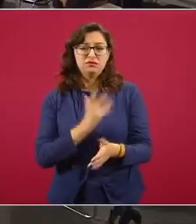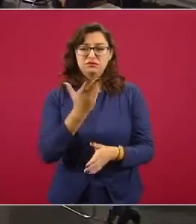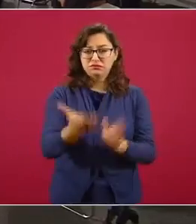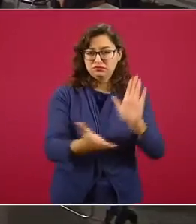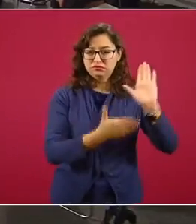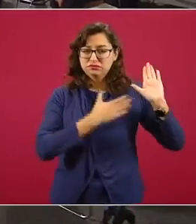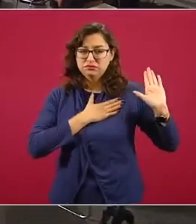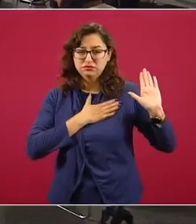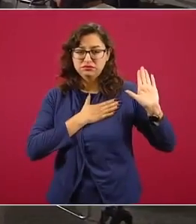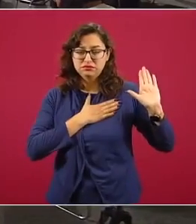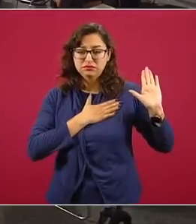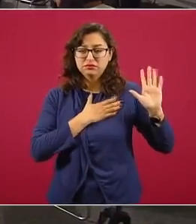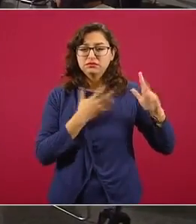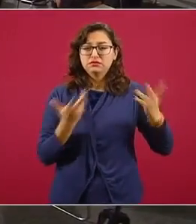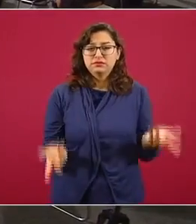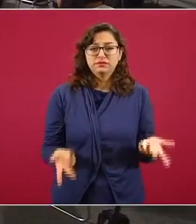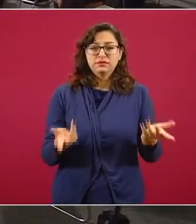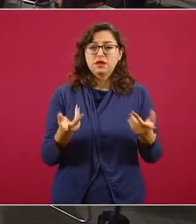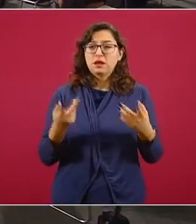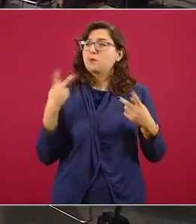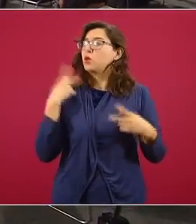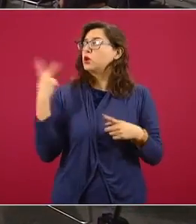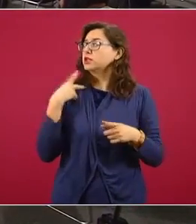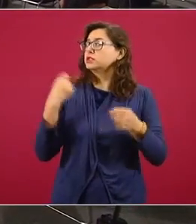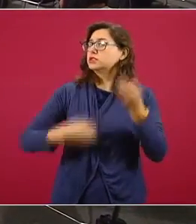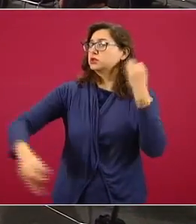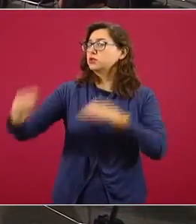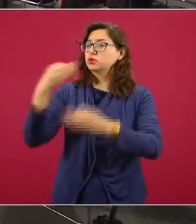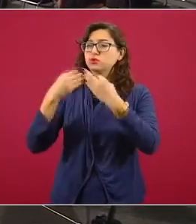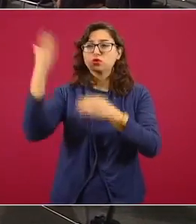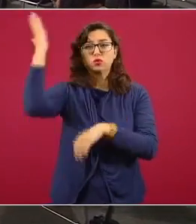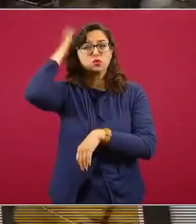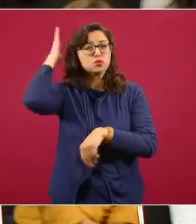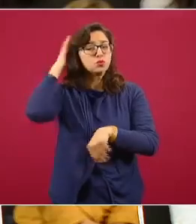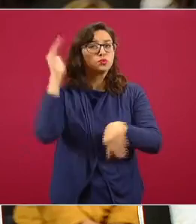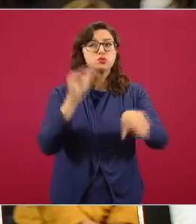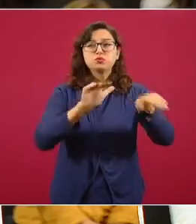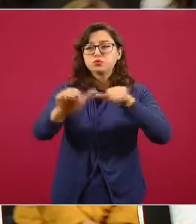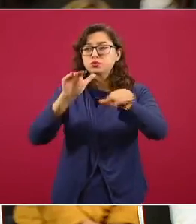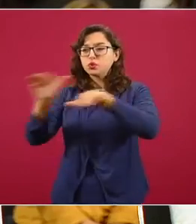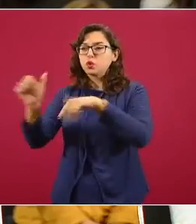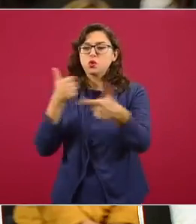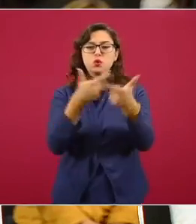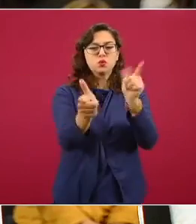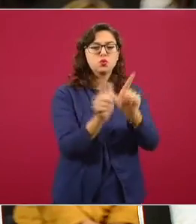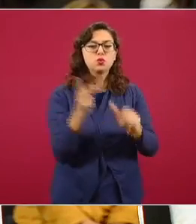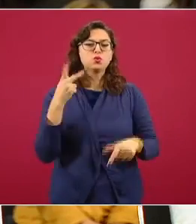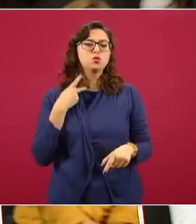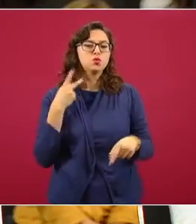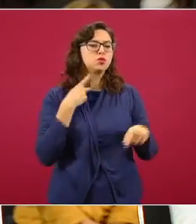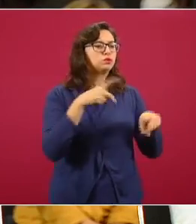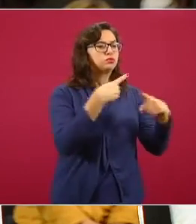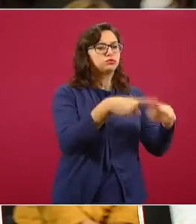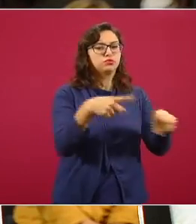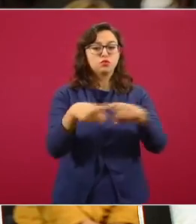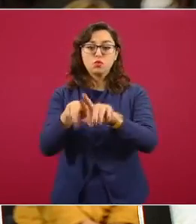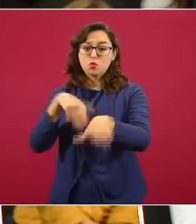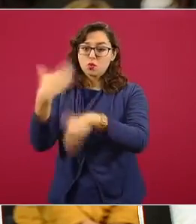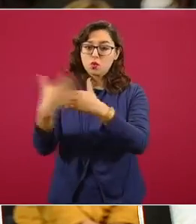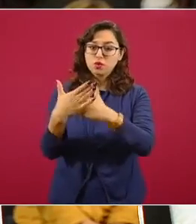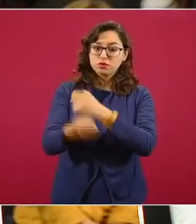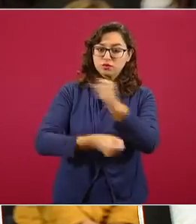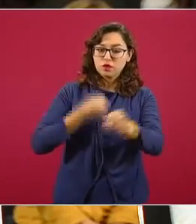sería el mensaje que mandaría a todos los dirigentes políticos de Morena, del PRI, etcétera, para llevar a cabo las